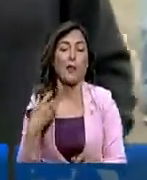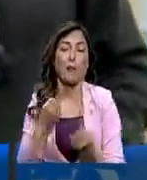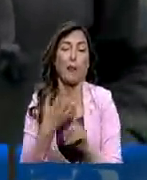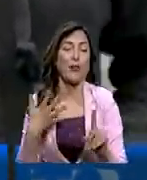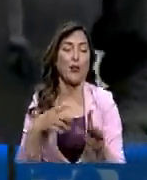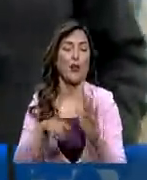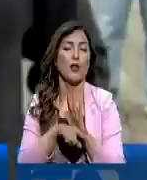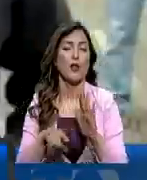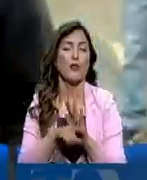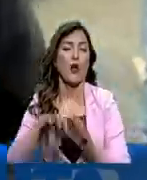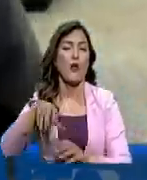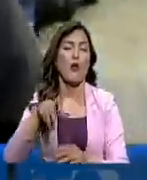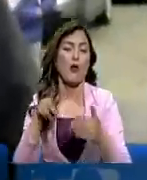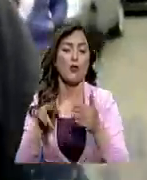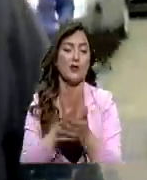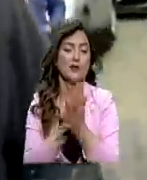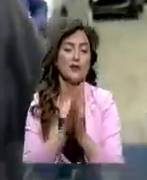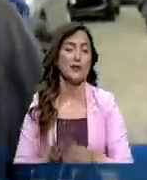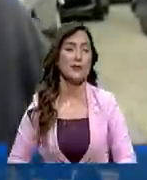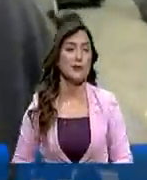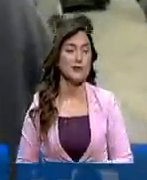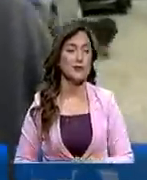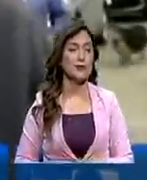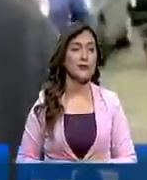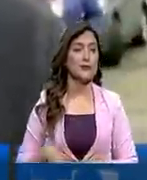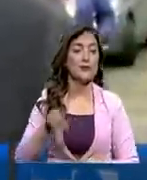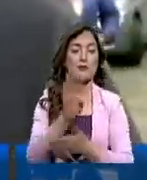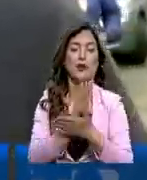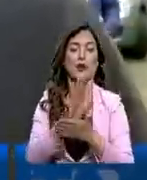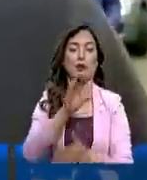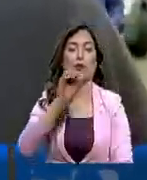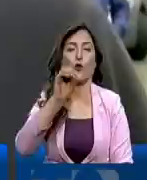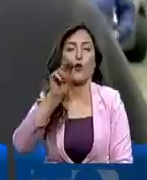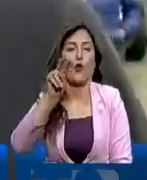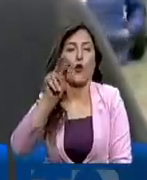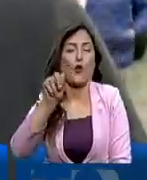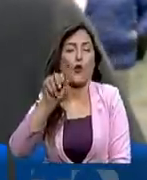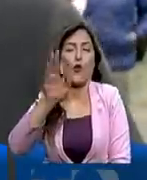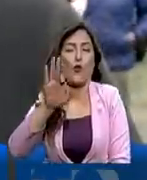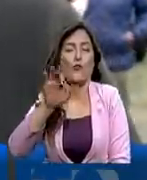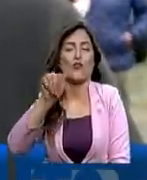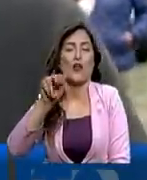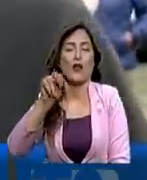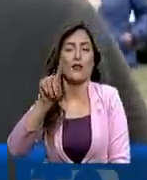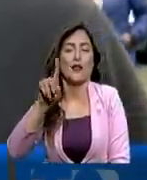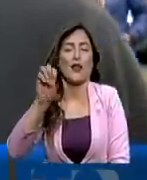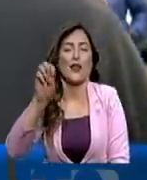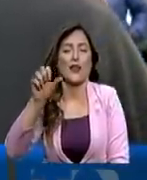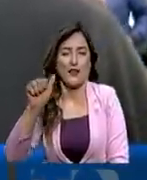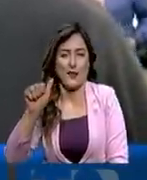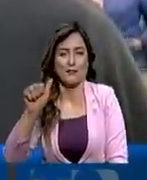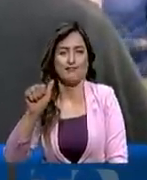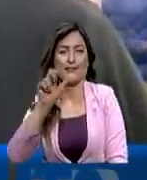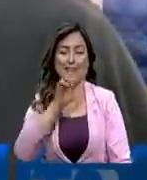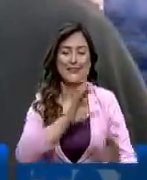problema? Bueno, nosotros somos Ontaneda, que reúne a tres sectores, que es Ontaneda Sur, Ontaneda Centro y